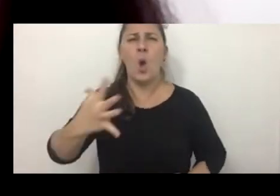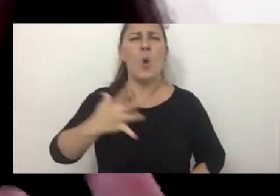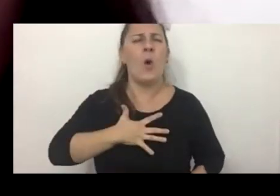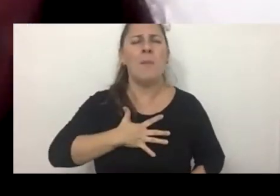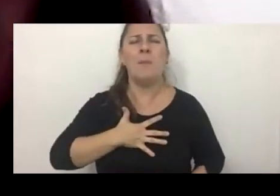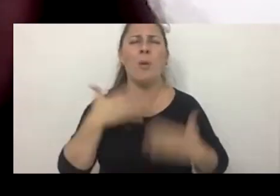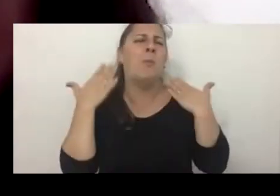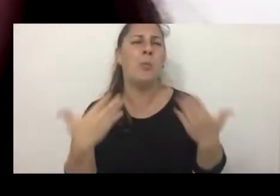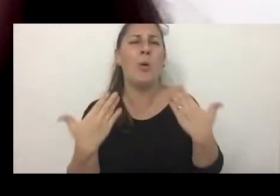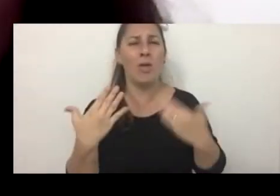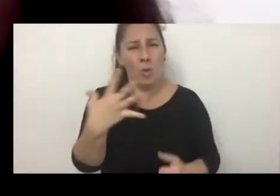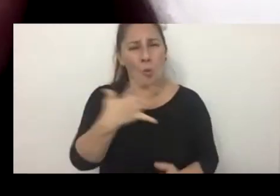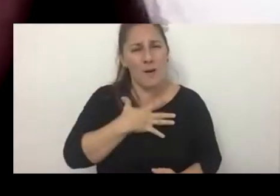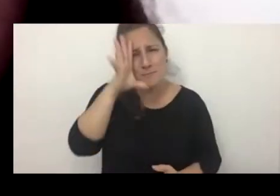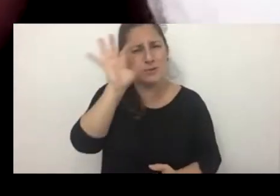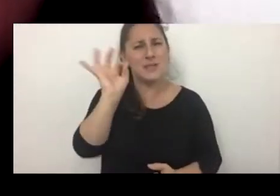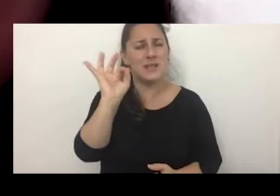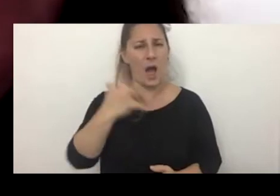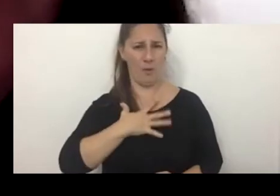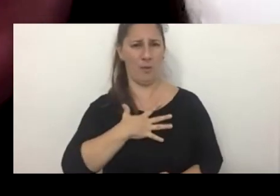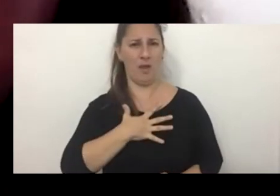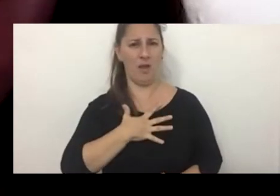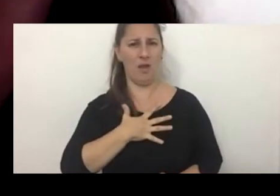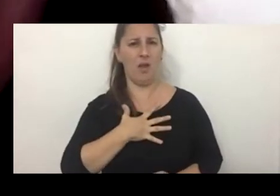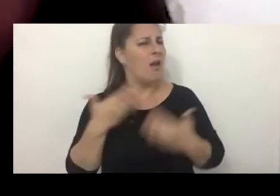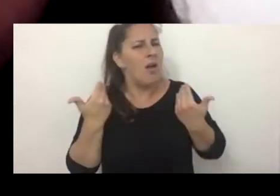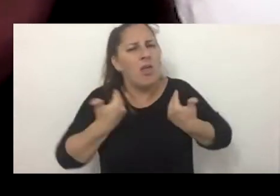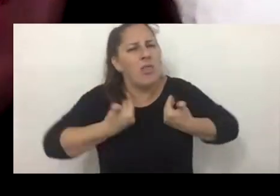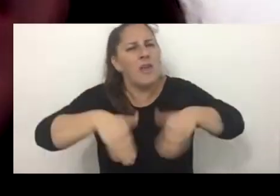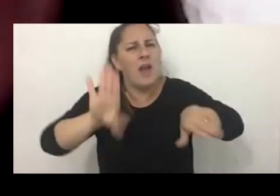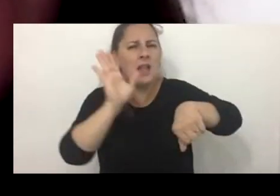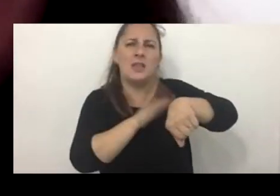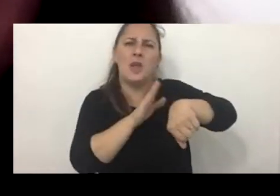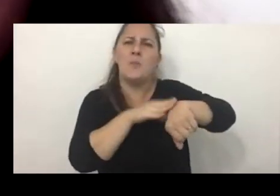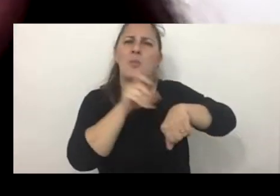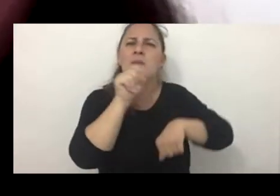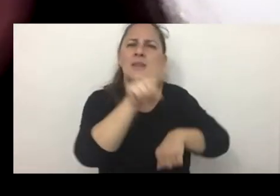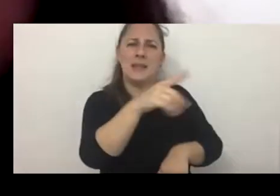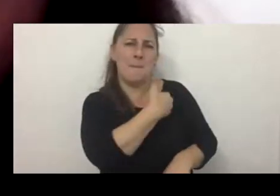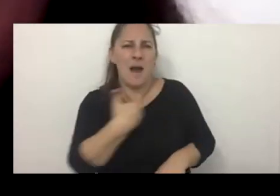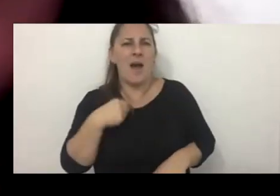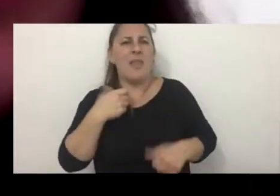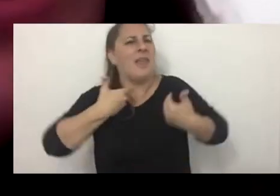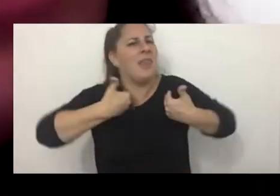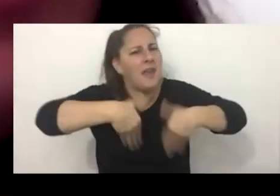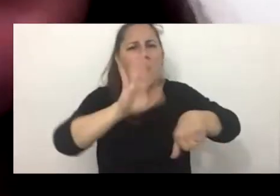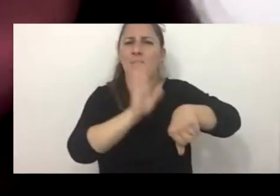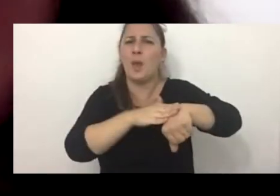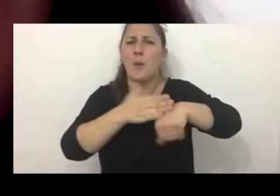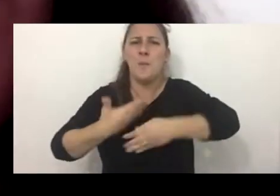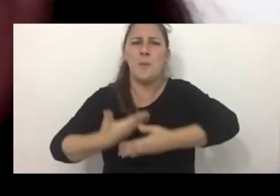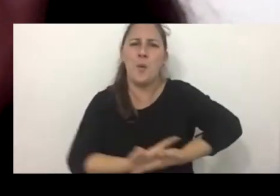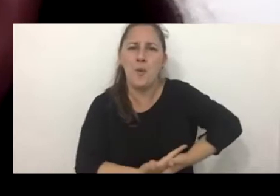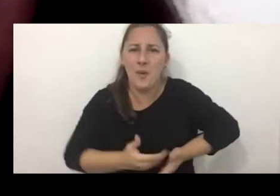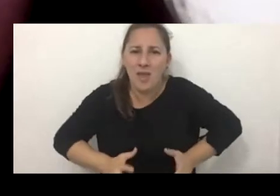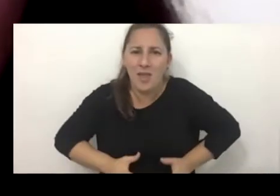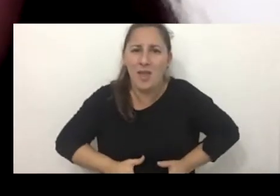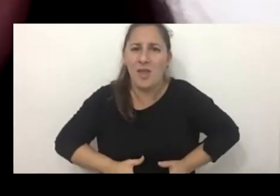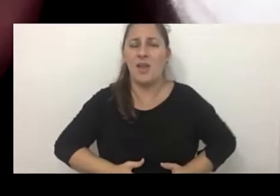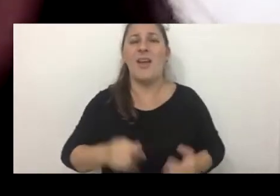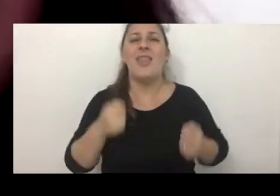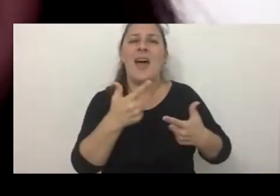manejo del dolor también, ¿no? Una mujer que dice, no puedo más, me duele mucho, de acá no quiero seguir. Y entonces por ahí ofrecer una anestesia peridural